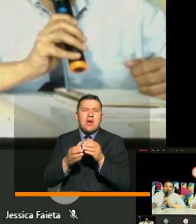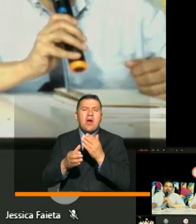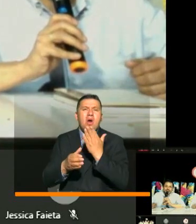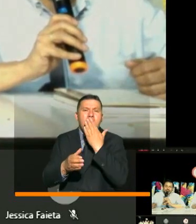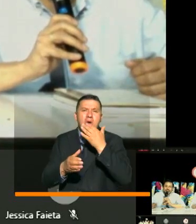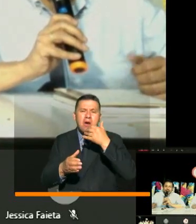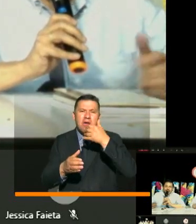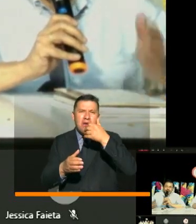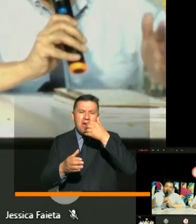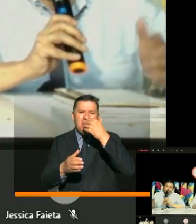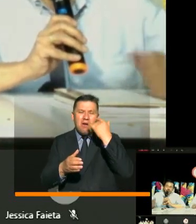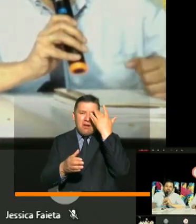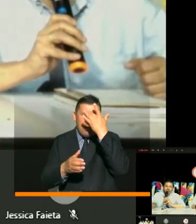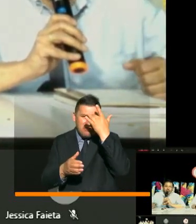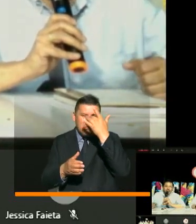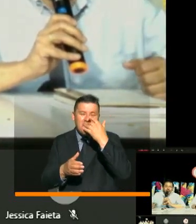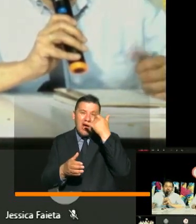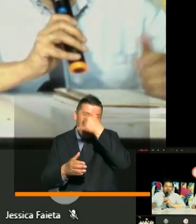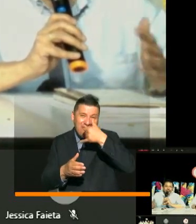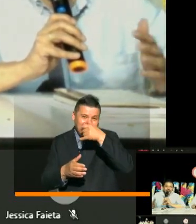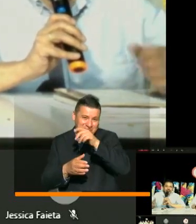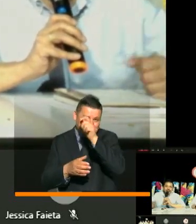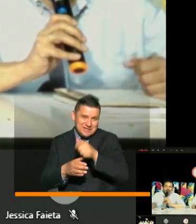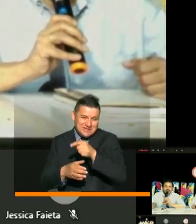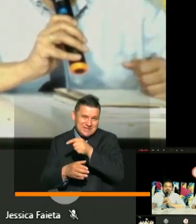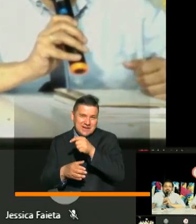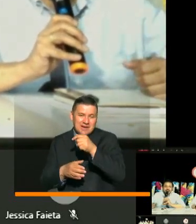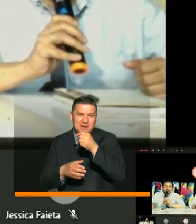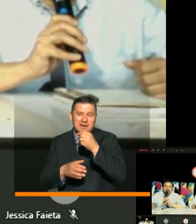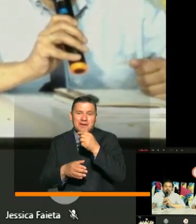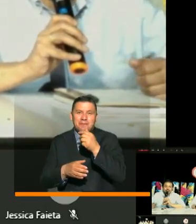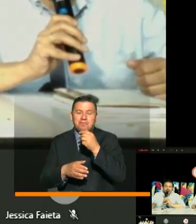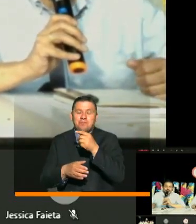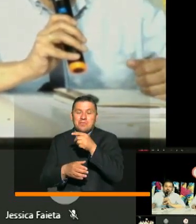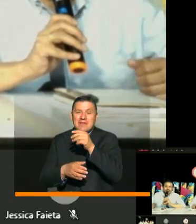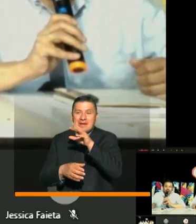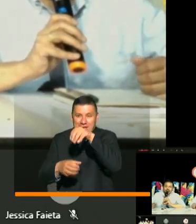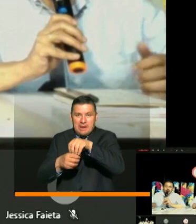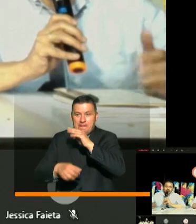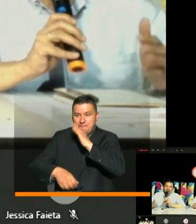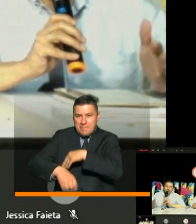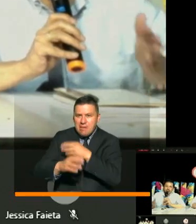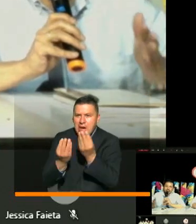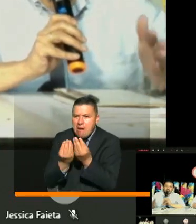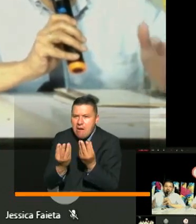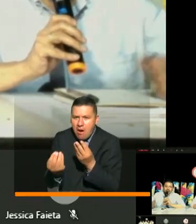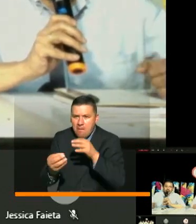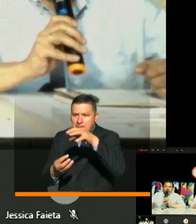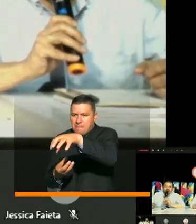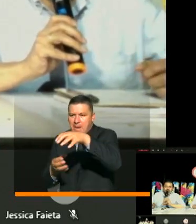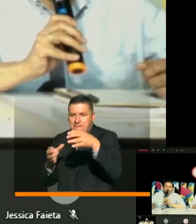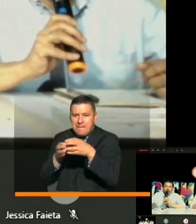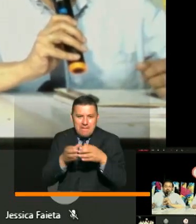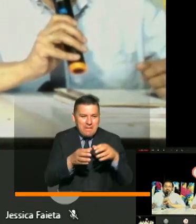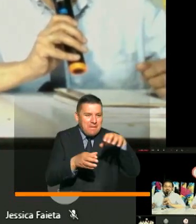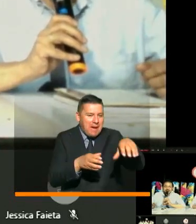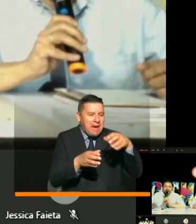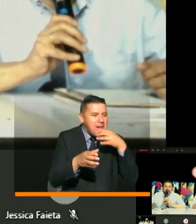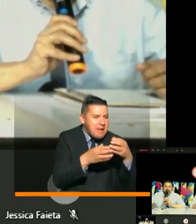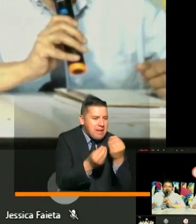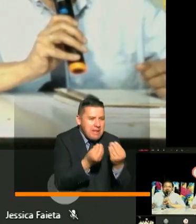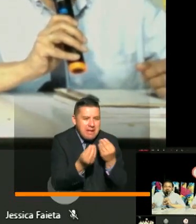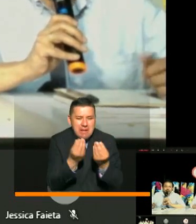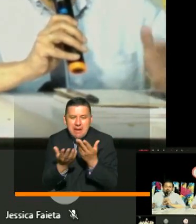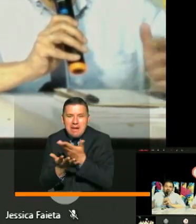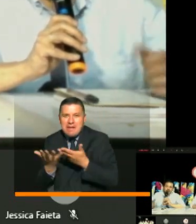afrodescendientes y campesinas. Tenemos una muy buena noticia, además de las cifras que ha dado el ministro del Interior, tenemos recursos nuevos que ha aprobado el